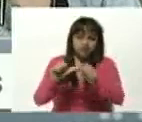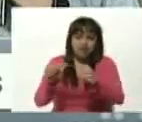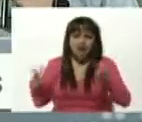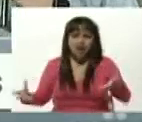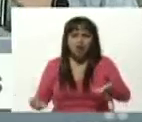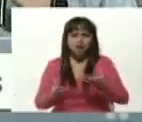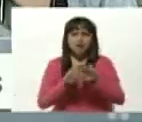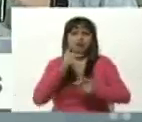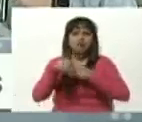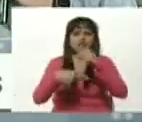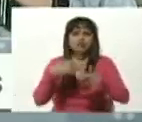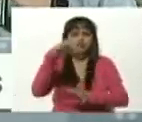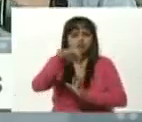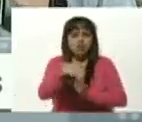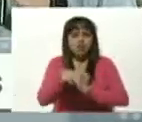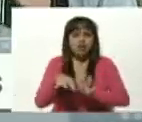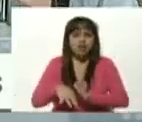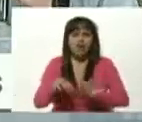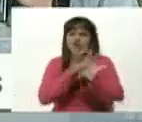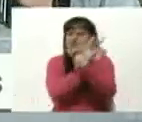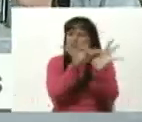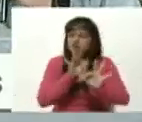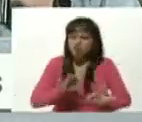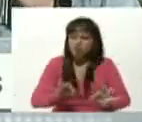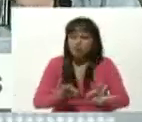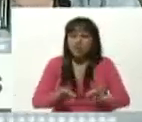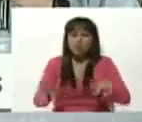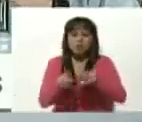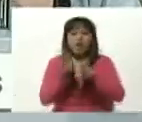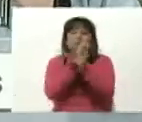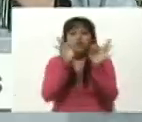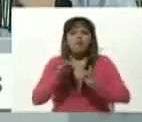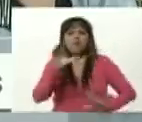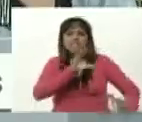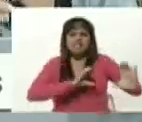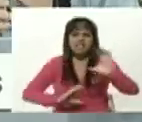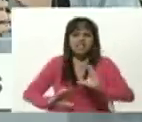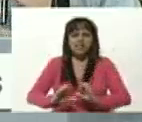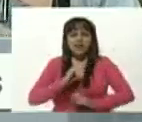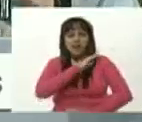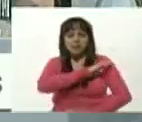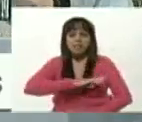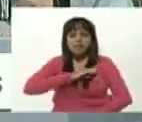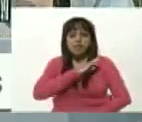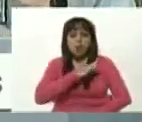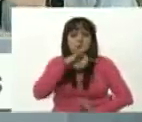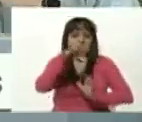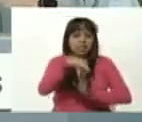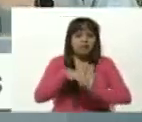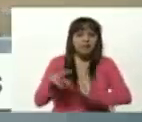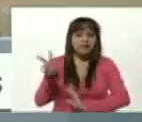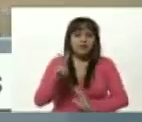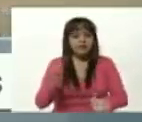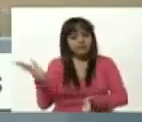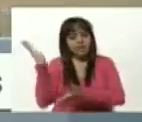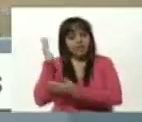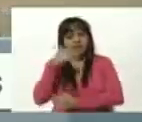lo que es el proceso productivo con un método. El método científico que es la gran misión AgroVenezuela. Adelante,